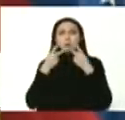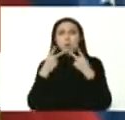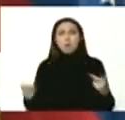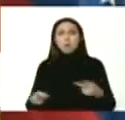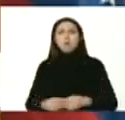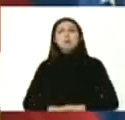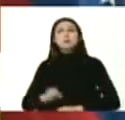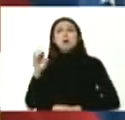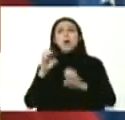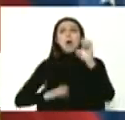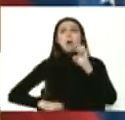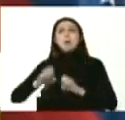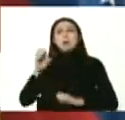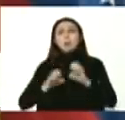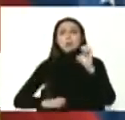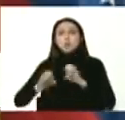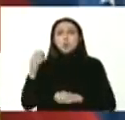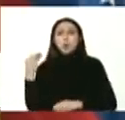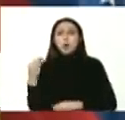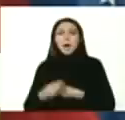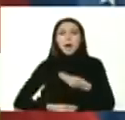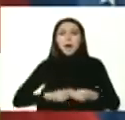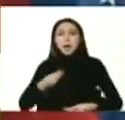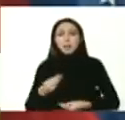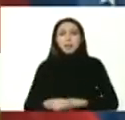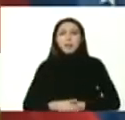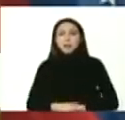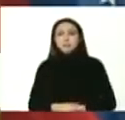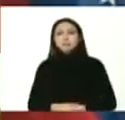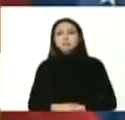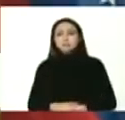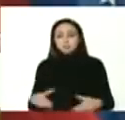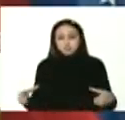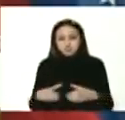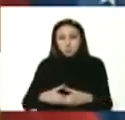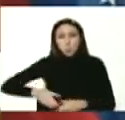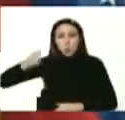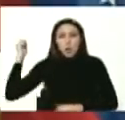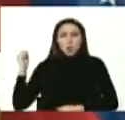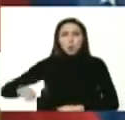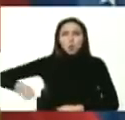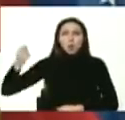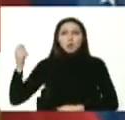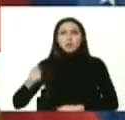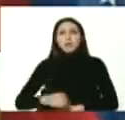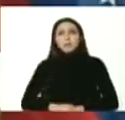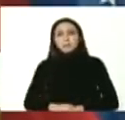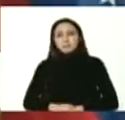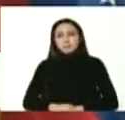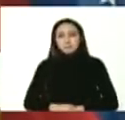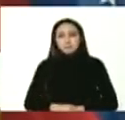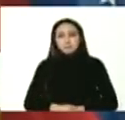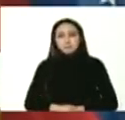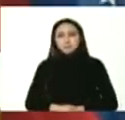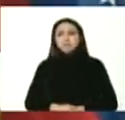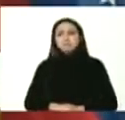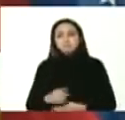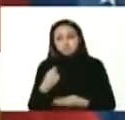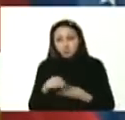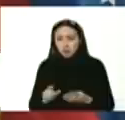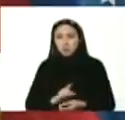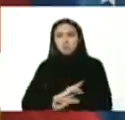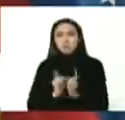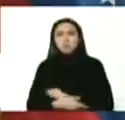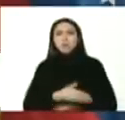debidamente evaluada por la Corte de Apelaciones para corregir este lamentable